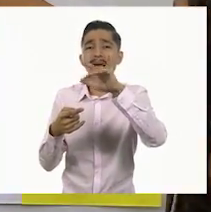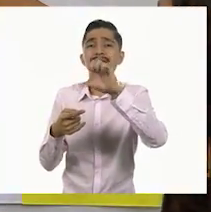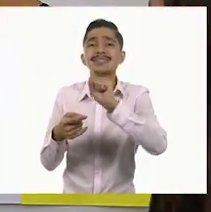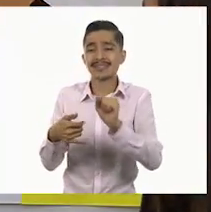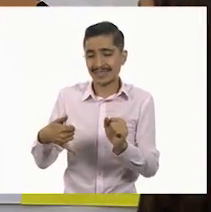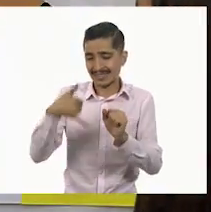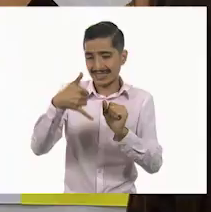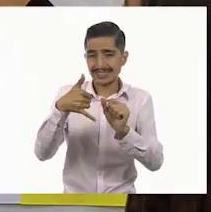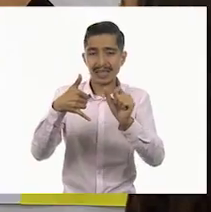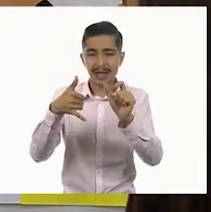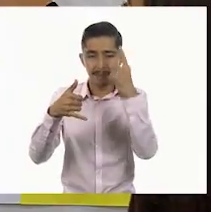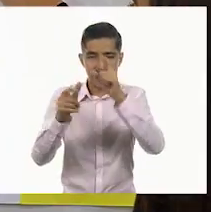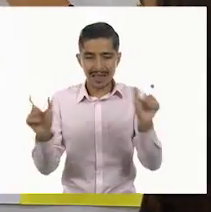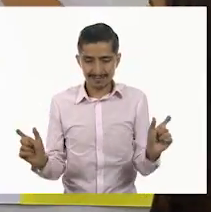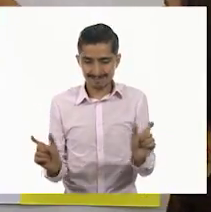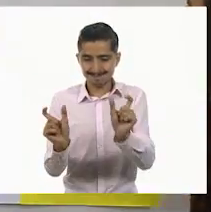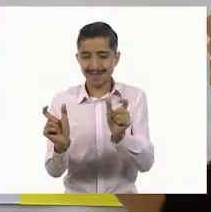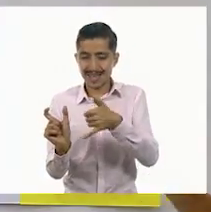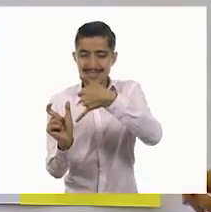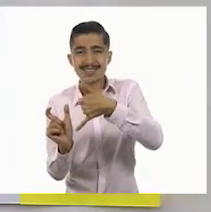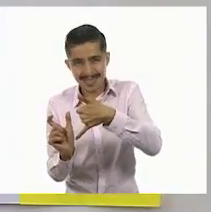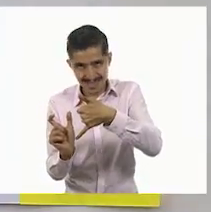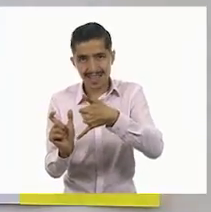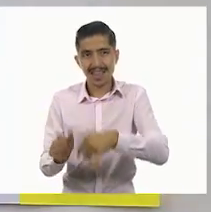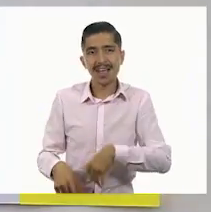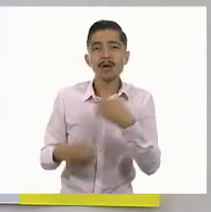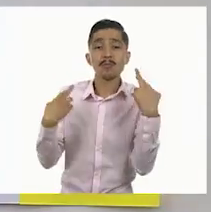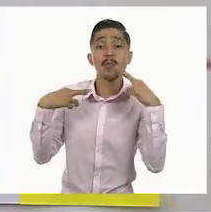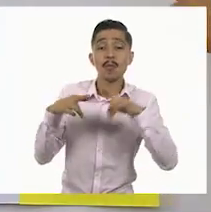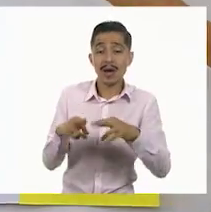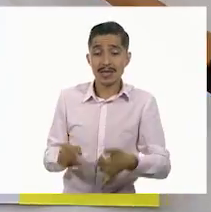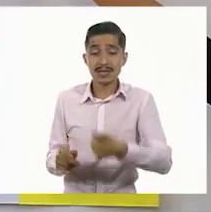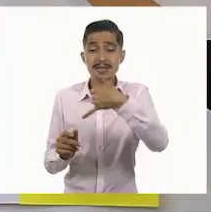Aquí entre profesora y su padre.